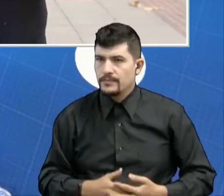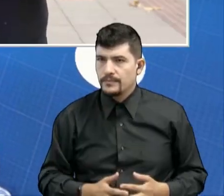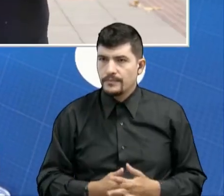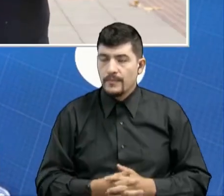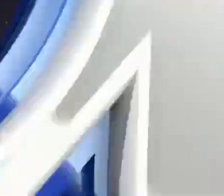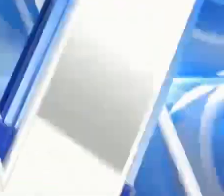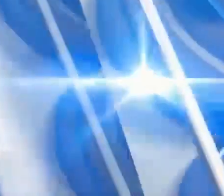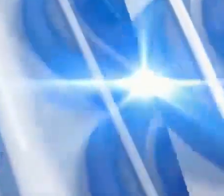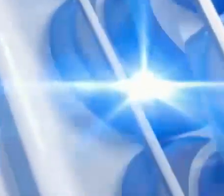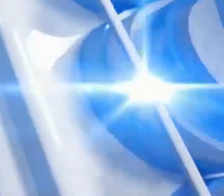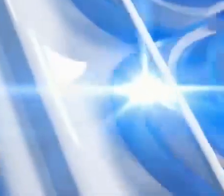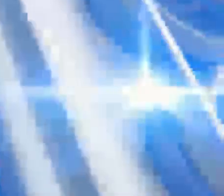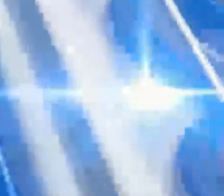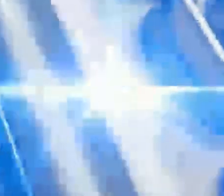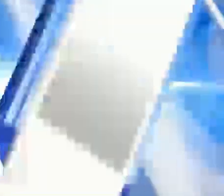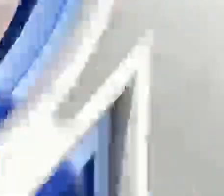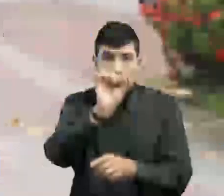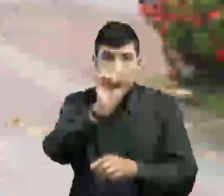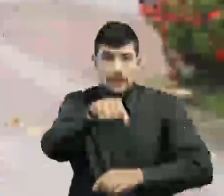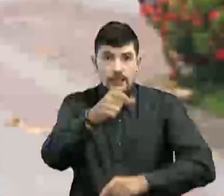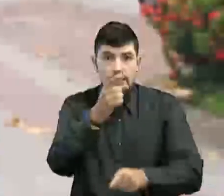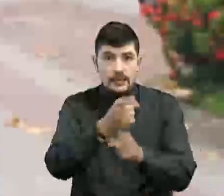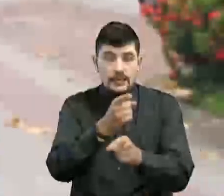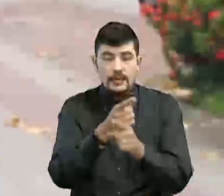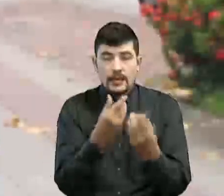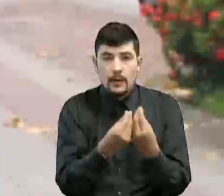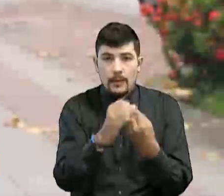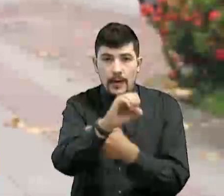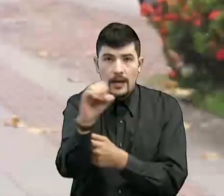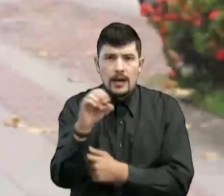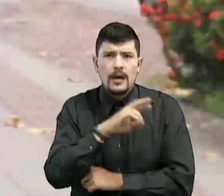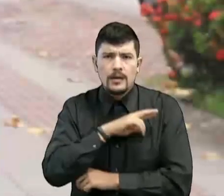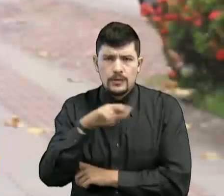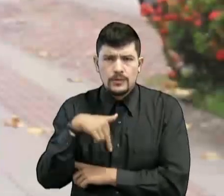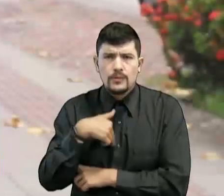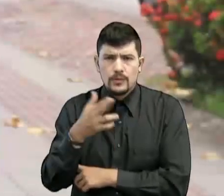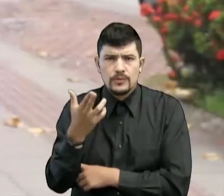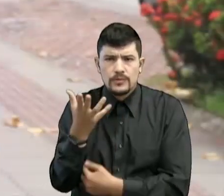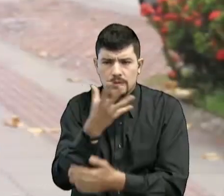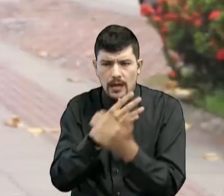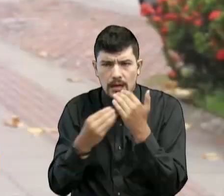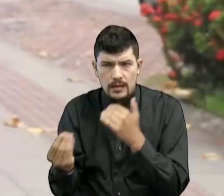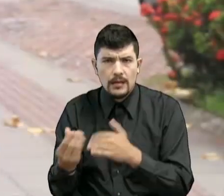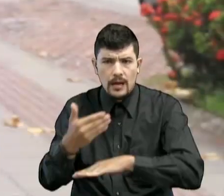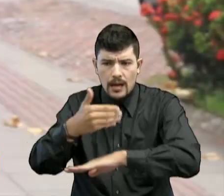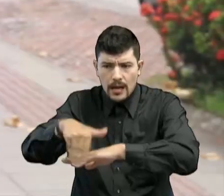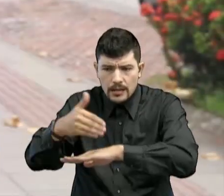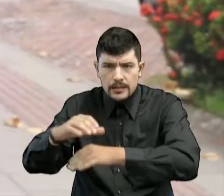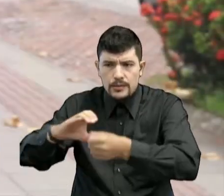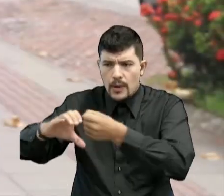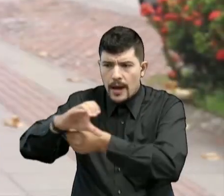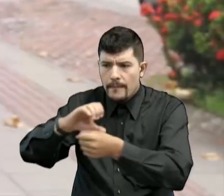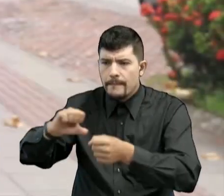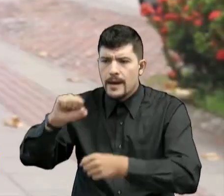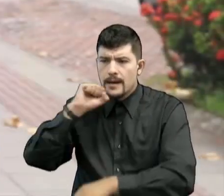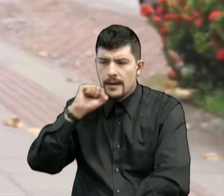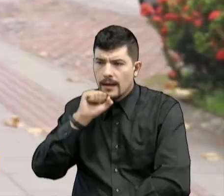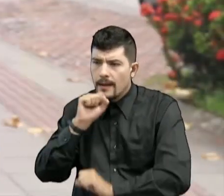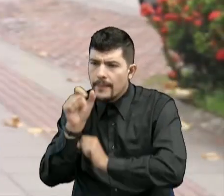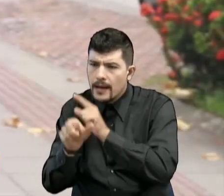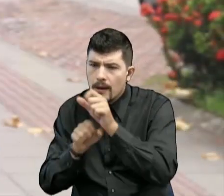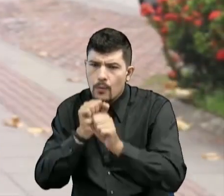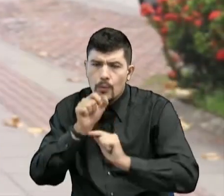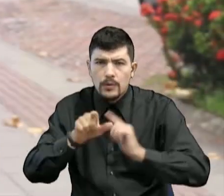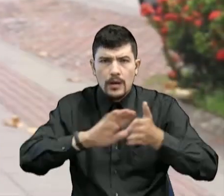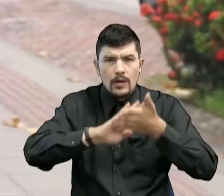Así es, compañeros del estudio, pues nosotros salimos a las calles de Barranca Bermeja a preguntarle a la comunidad frente a estos hechos de violencia que se han generado